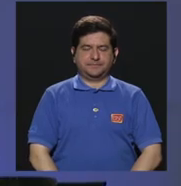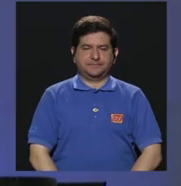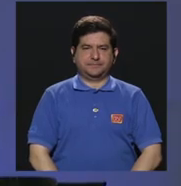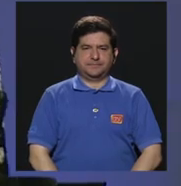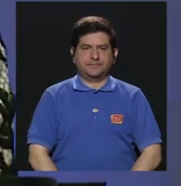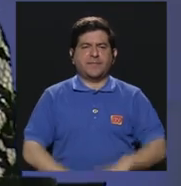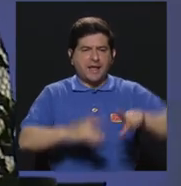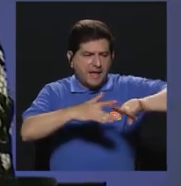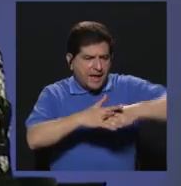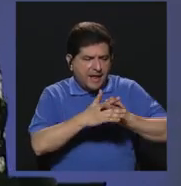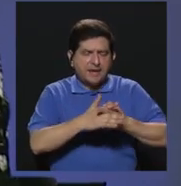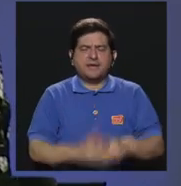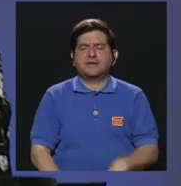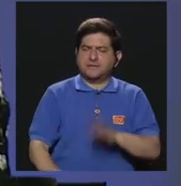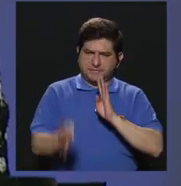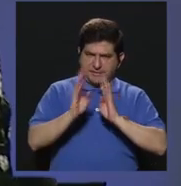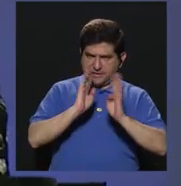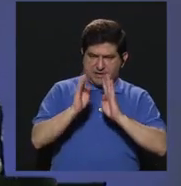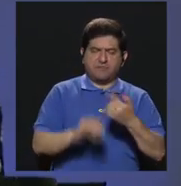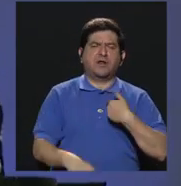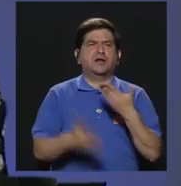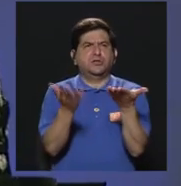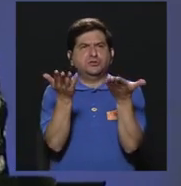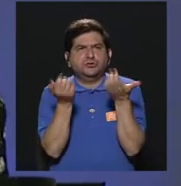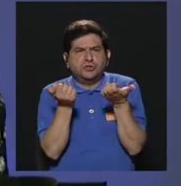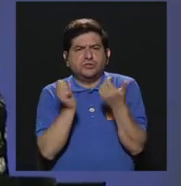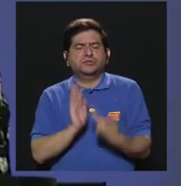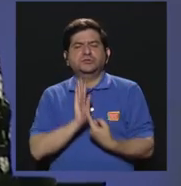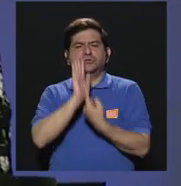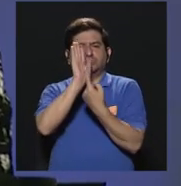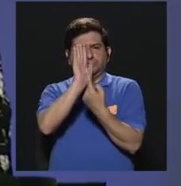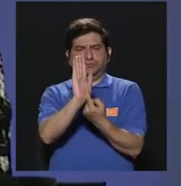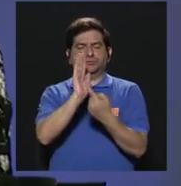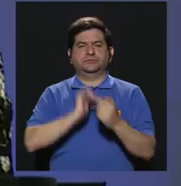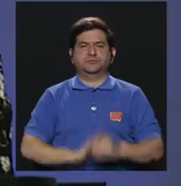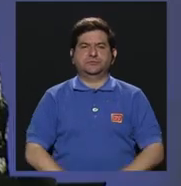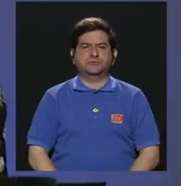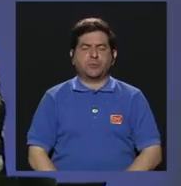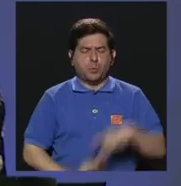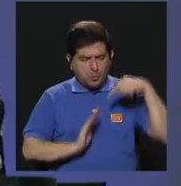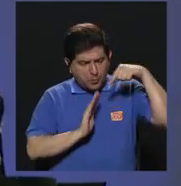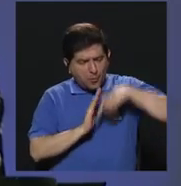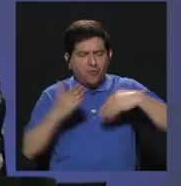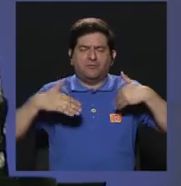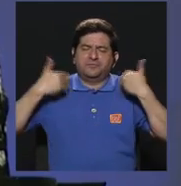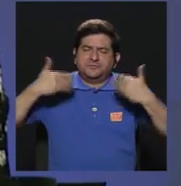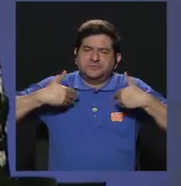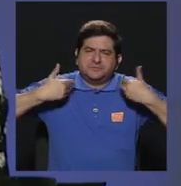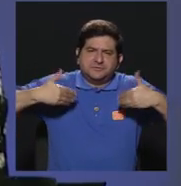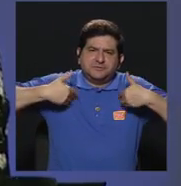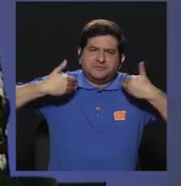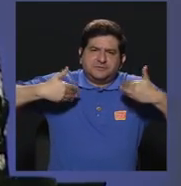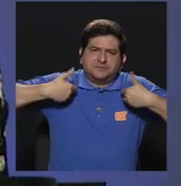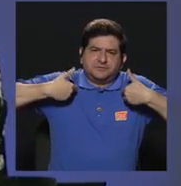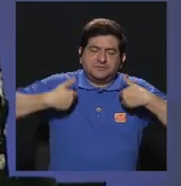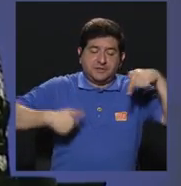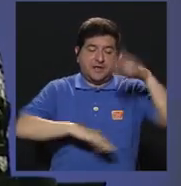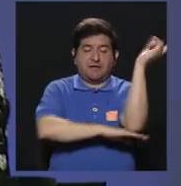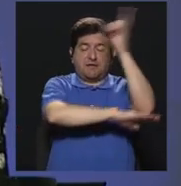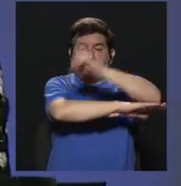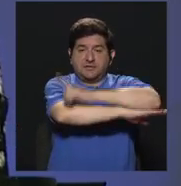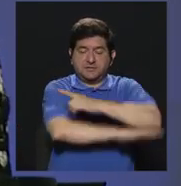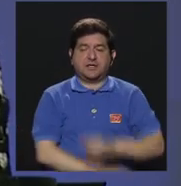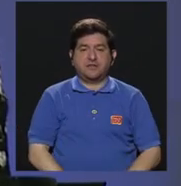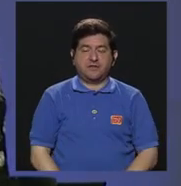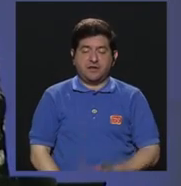Al iniciar estas palabras, deseo expresarles la profunda alegría que el día de hoy